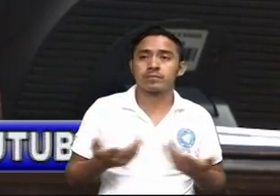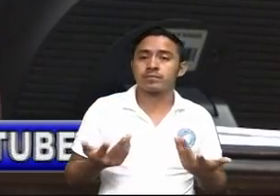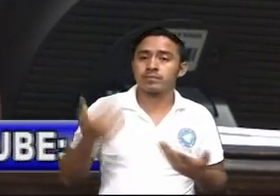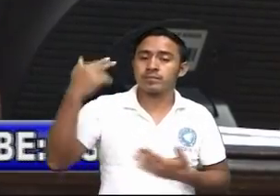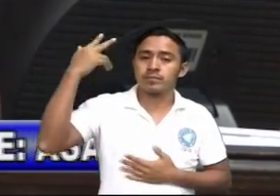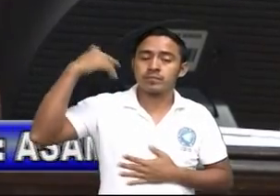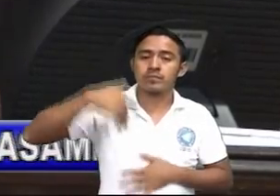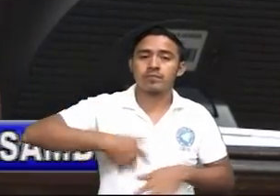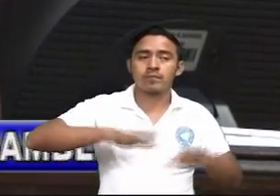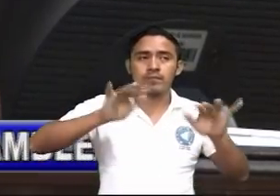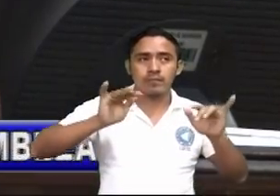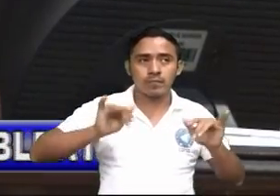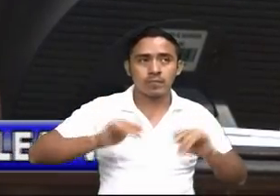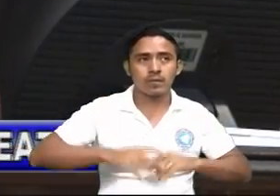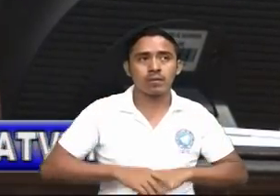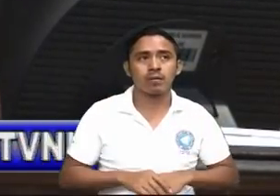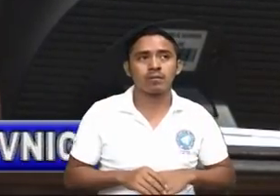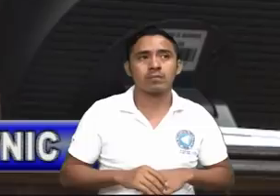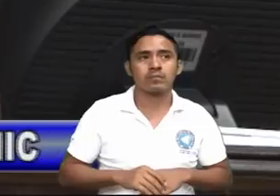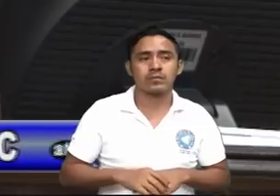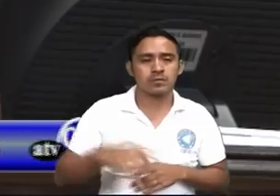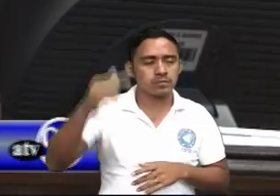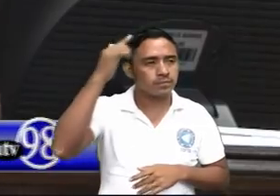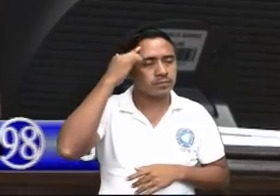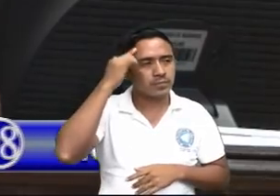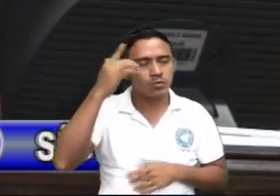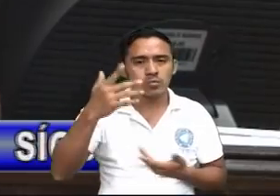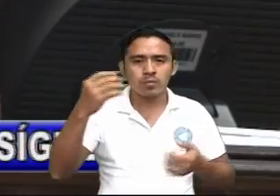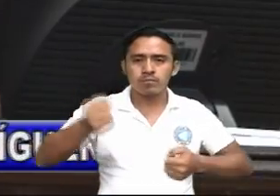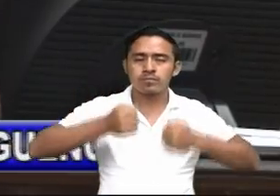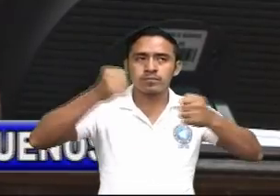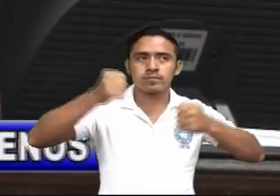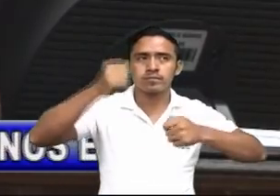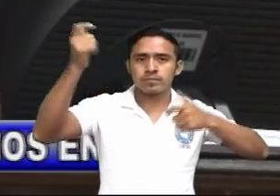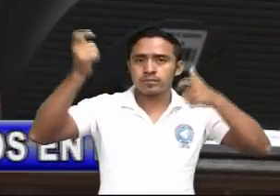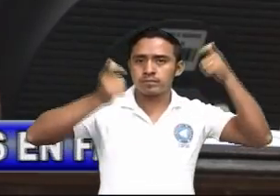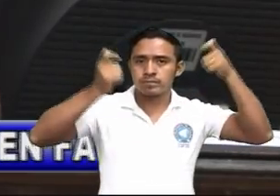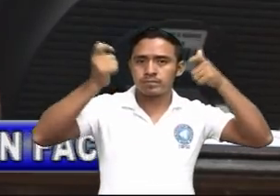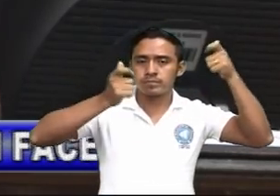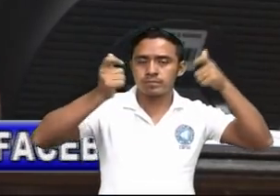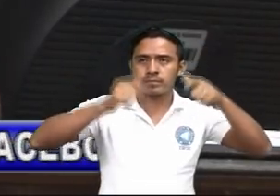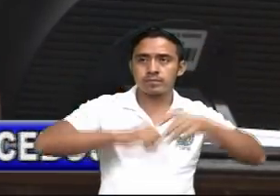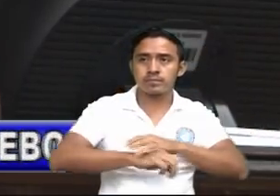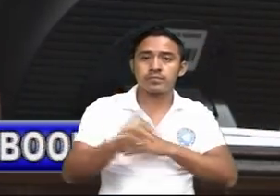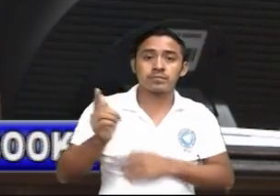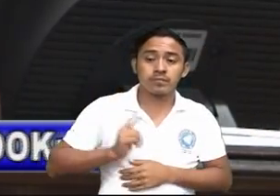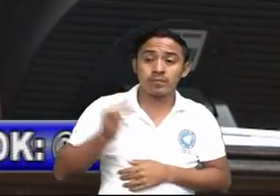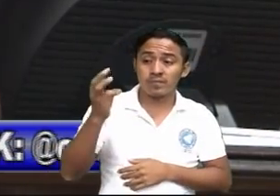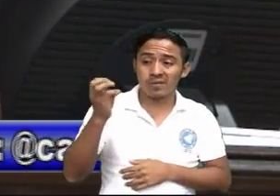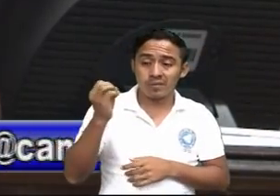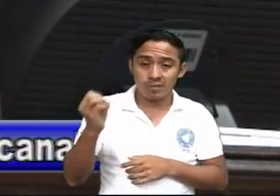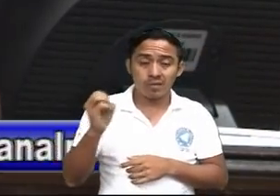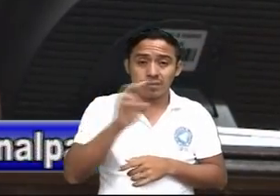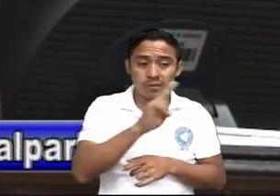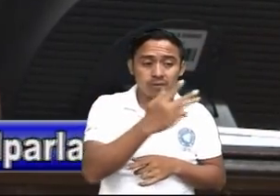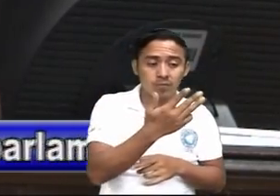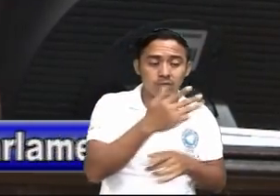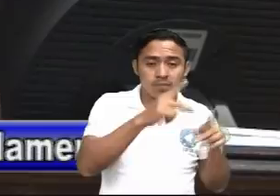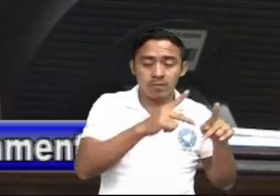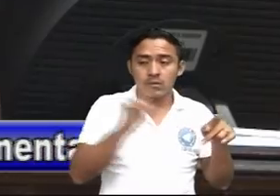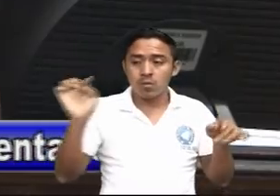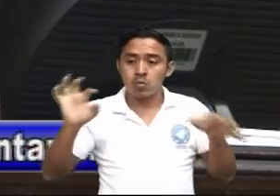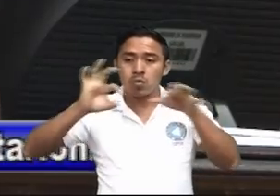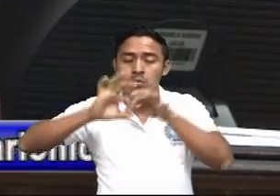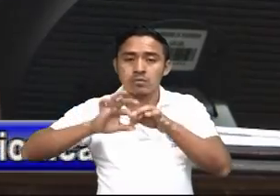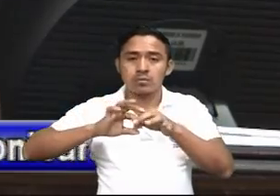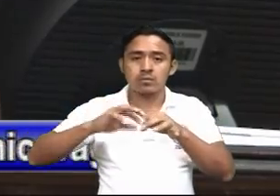Ya imagínense la fuerza de Sandino, eran 30 con él y ahora